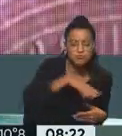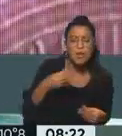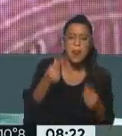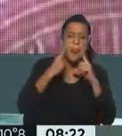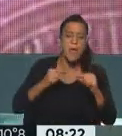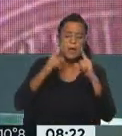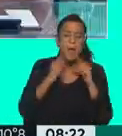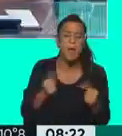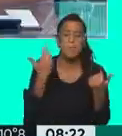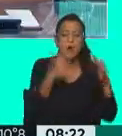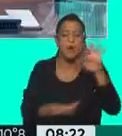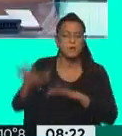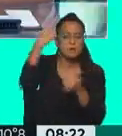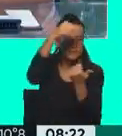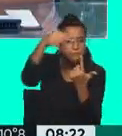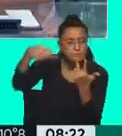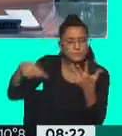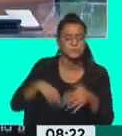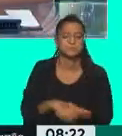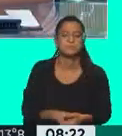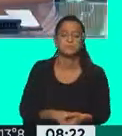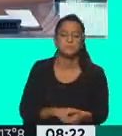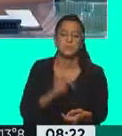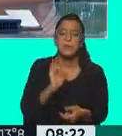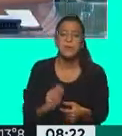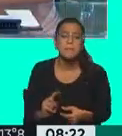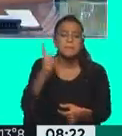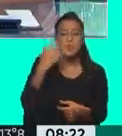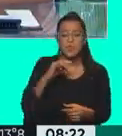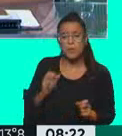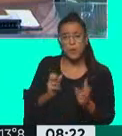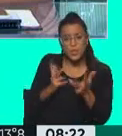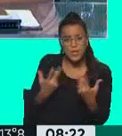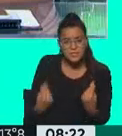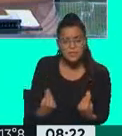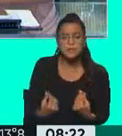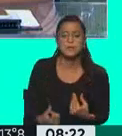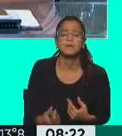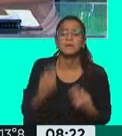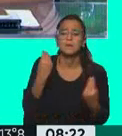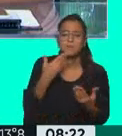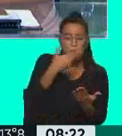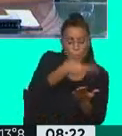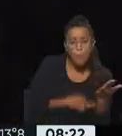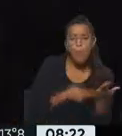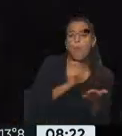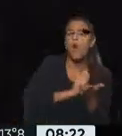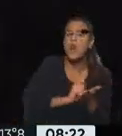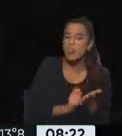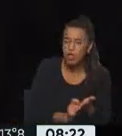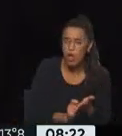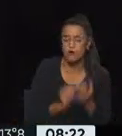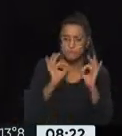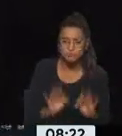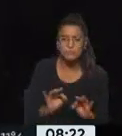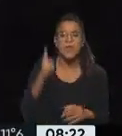reclamo de las distintas organizaciones si lo primero que hay que decir es que lo que salió fue un borrador y por lo tanto la decisión